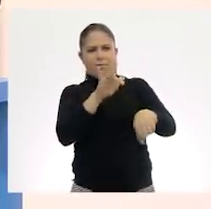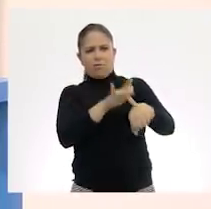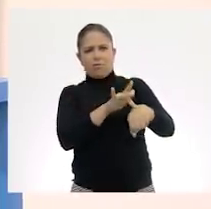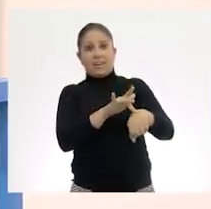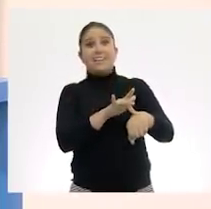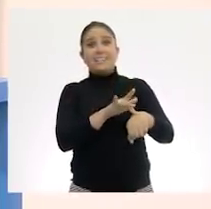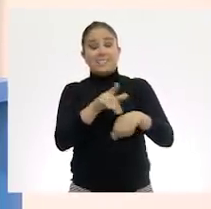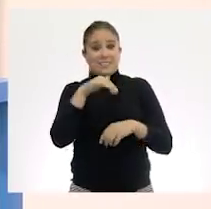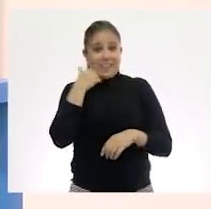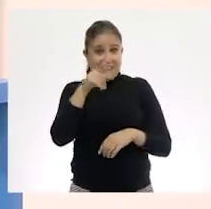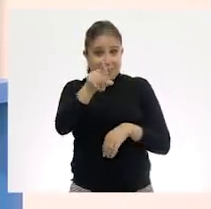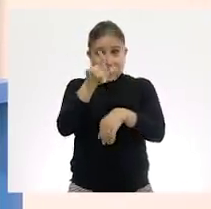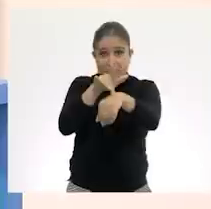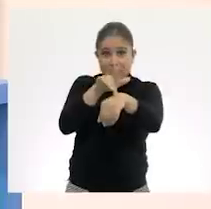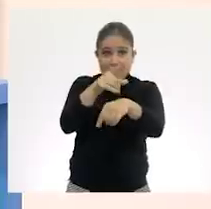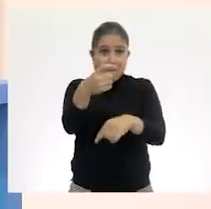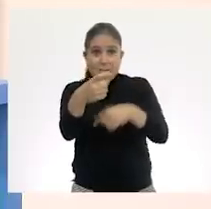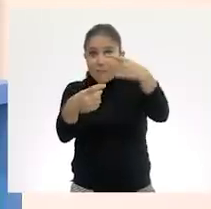ir primero? ¿Tú?